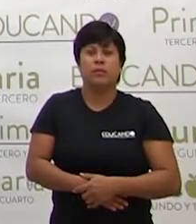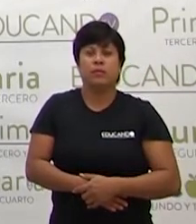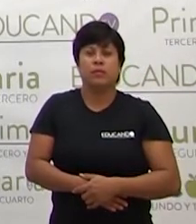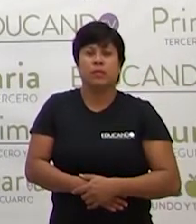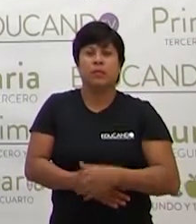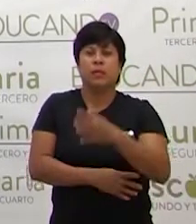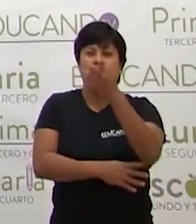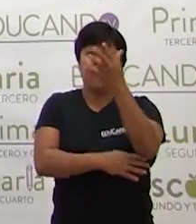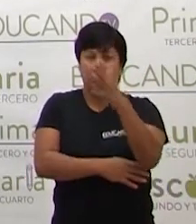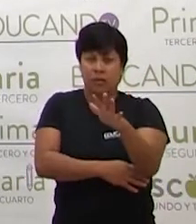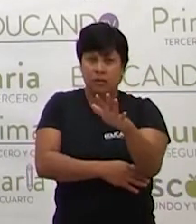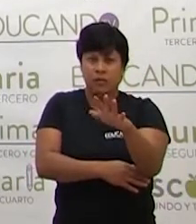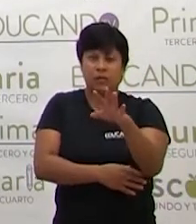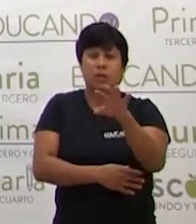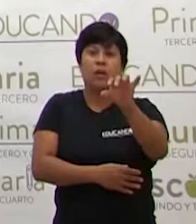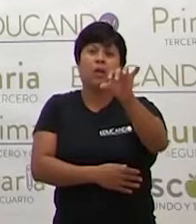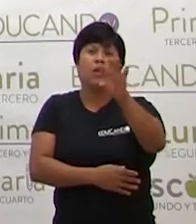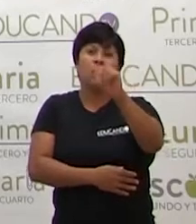9,510.